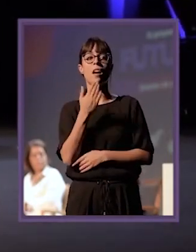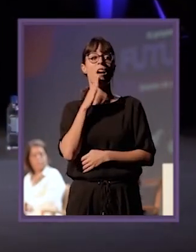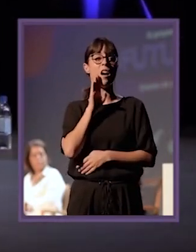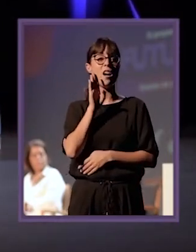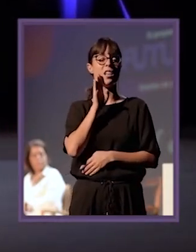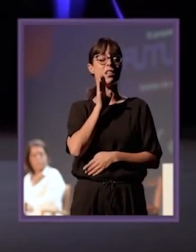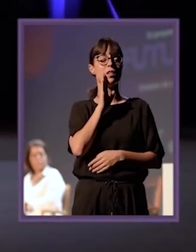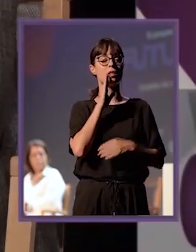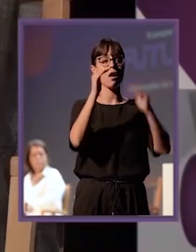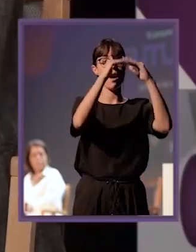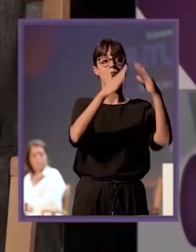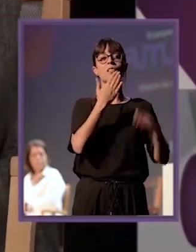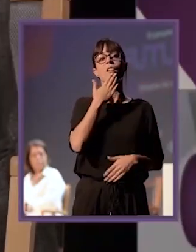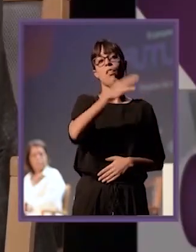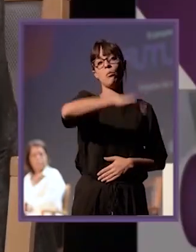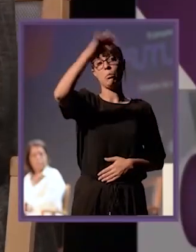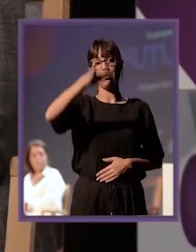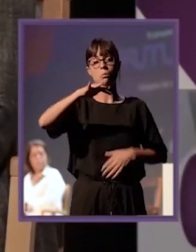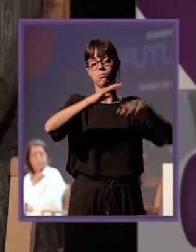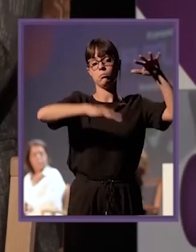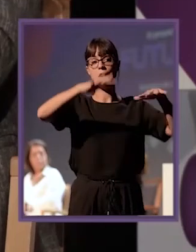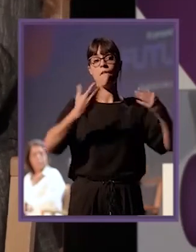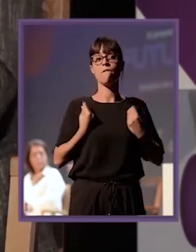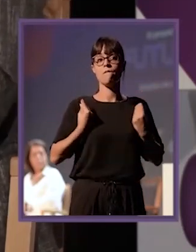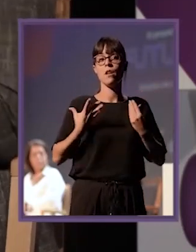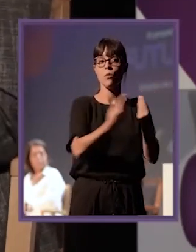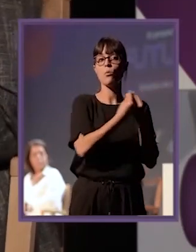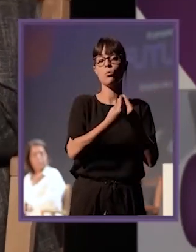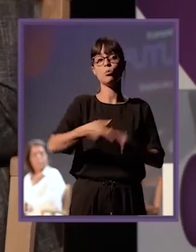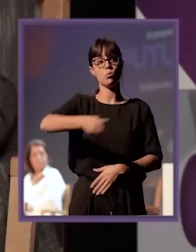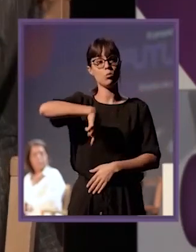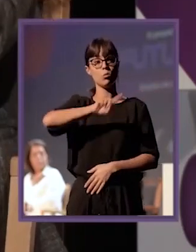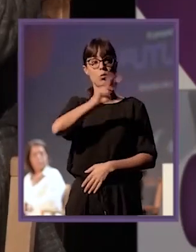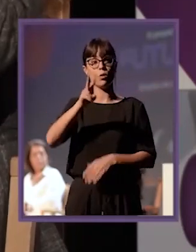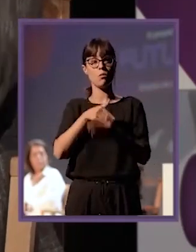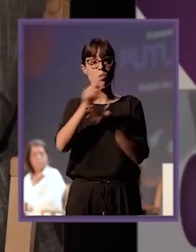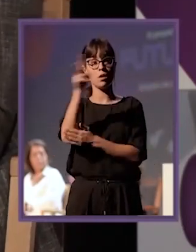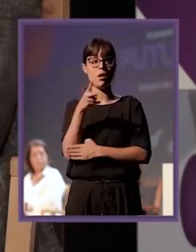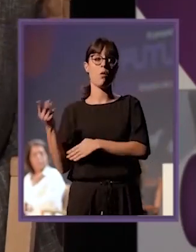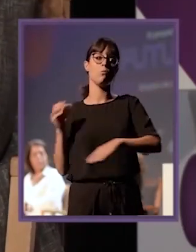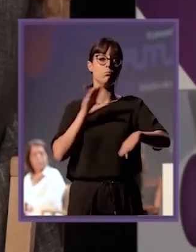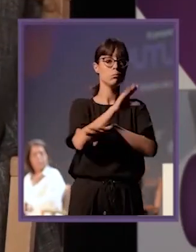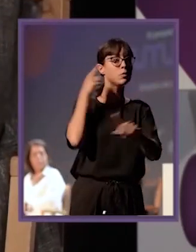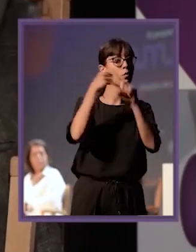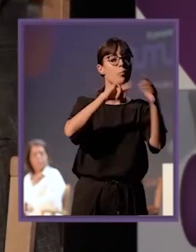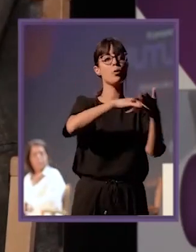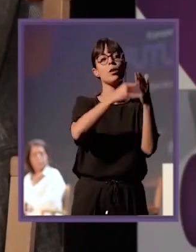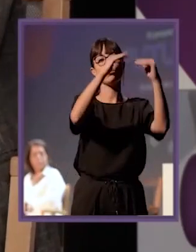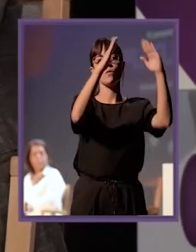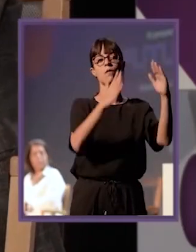intergeneracionales. Nosotros vamos a utilizar más de 12 millones de euros para poner en funcionamiento una serie de proyectos de